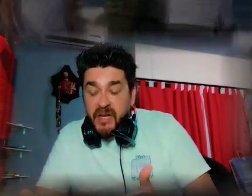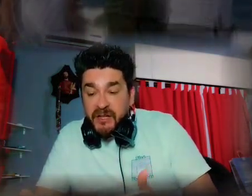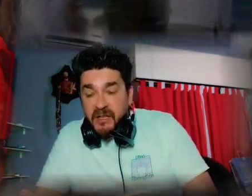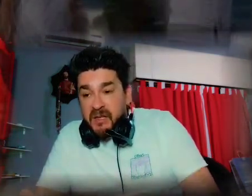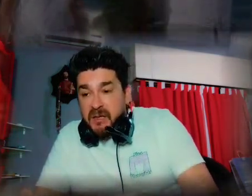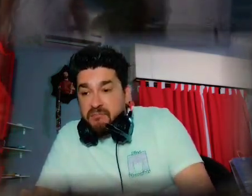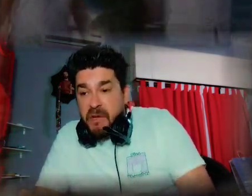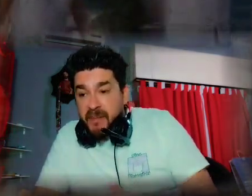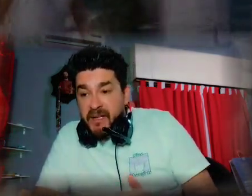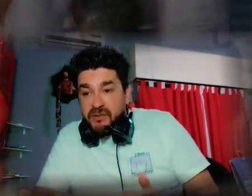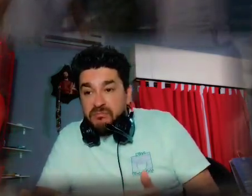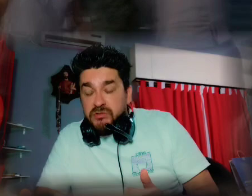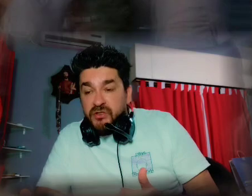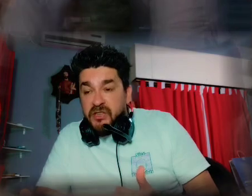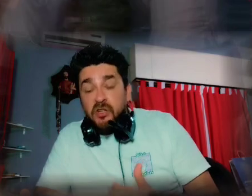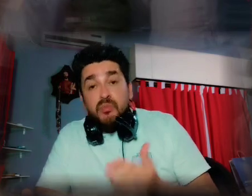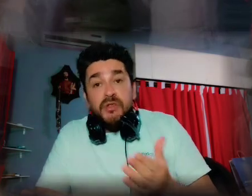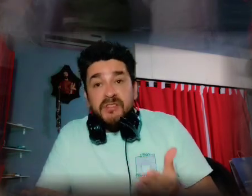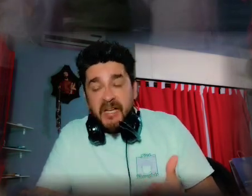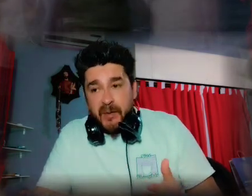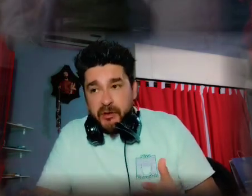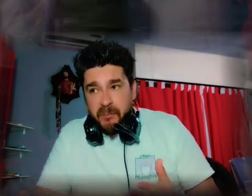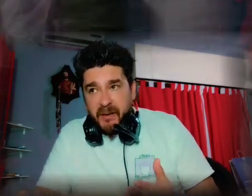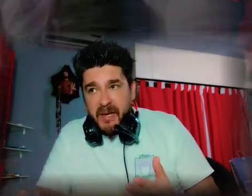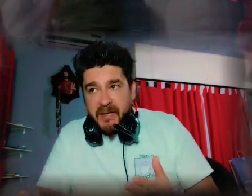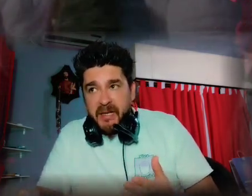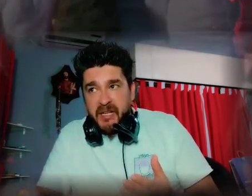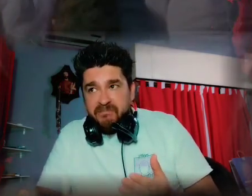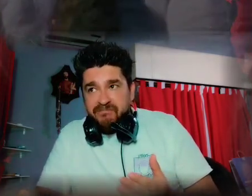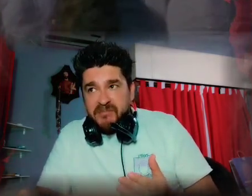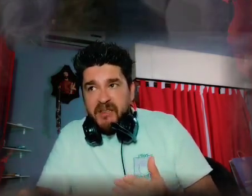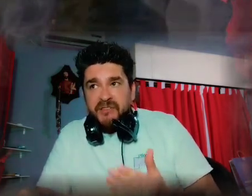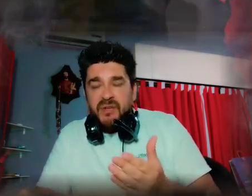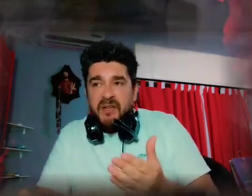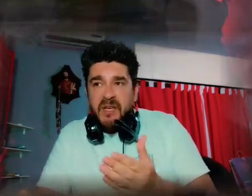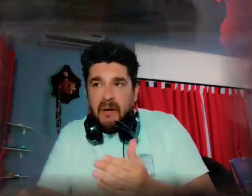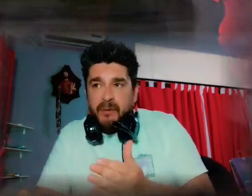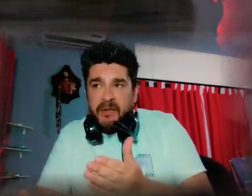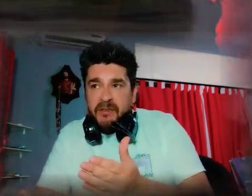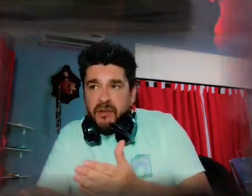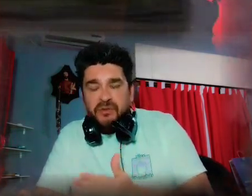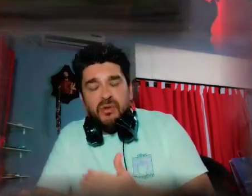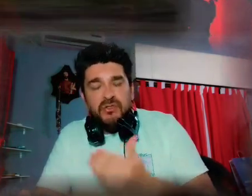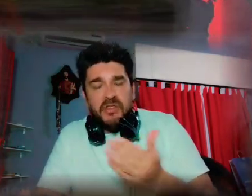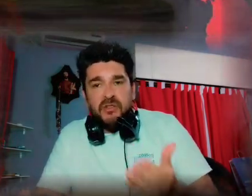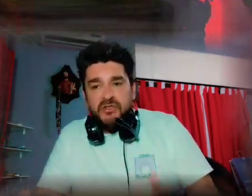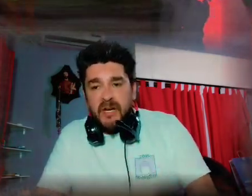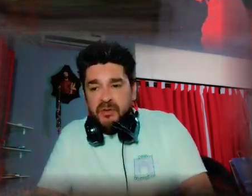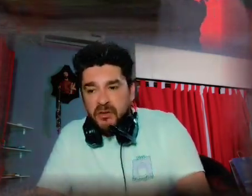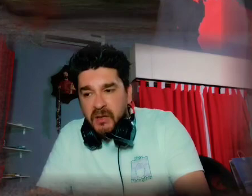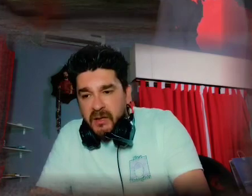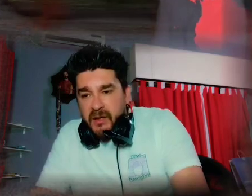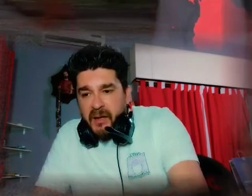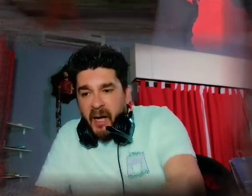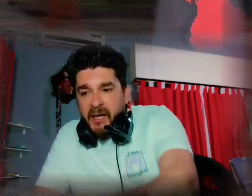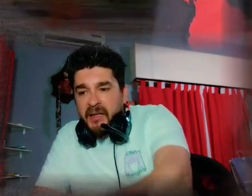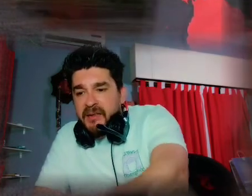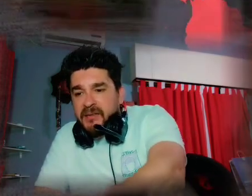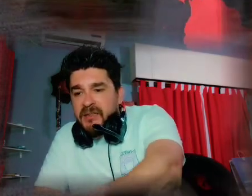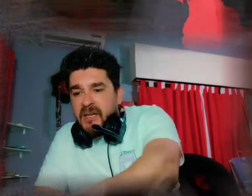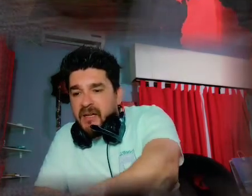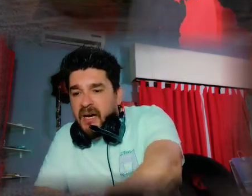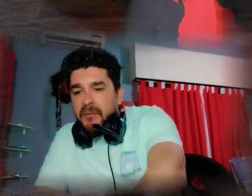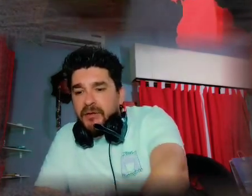y austeridad, me parece un consejo muy sabio. Para que tengas una idea, ¿por qué te digo que es un consejo sabio?